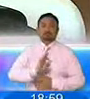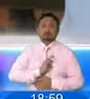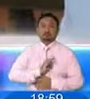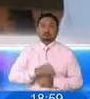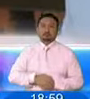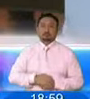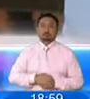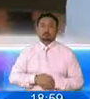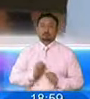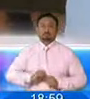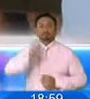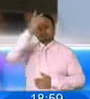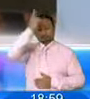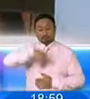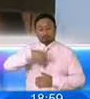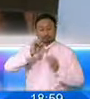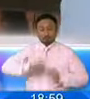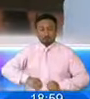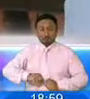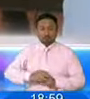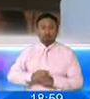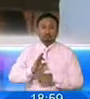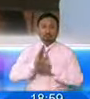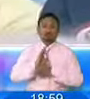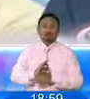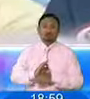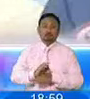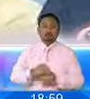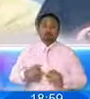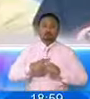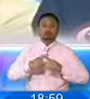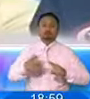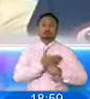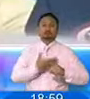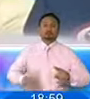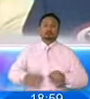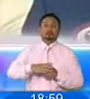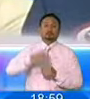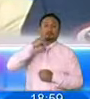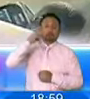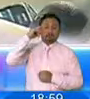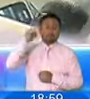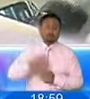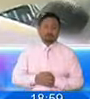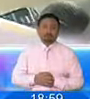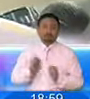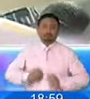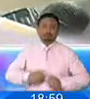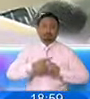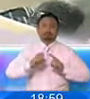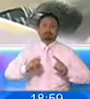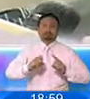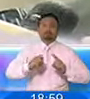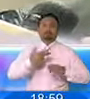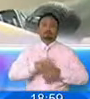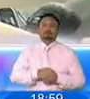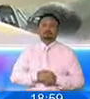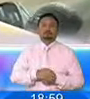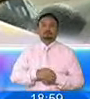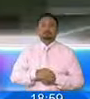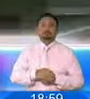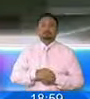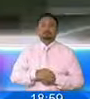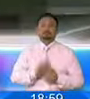procesados, es en la decisión de llamar a rendir su testimonio al expresidente Rafael Correa y exfiscal Galo